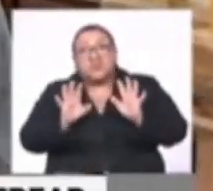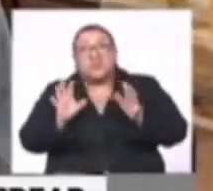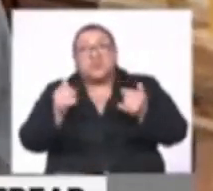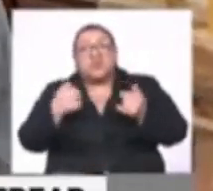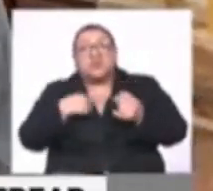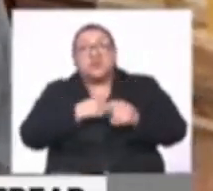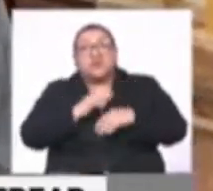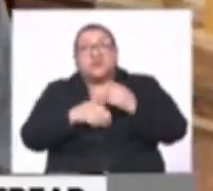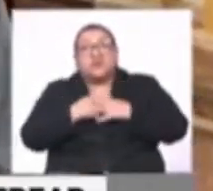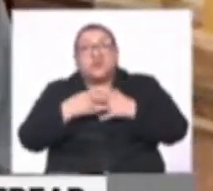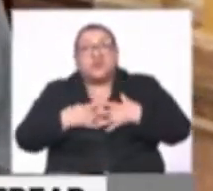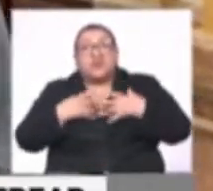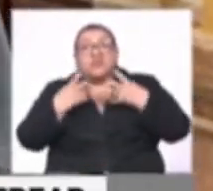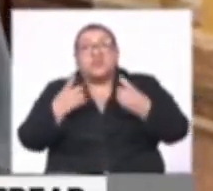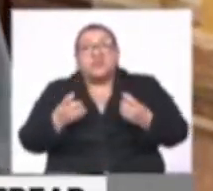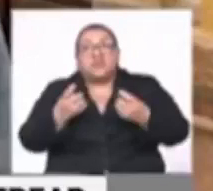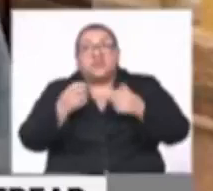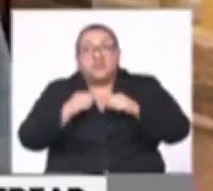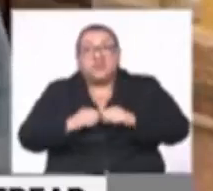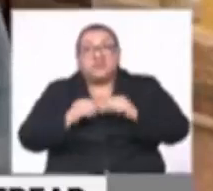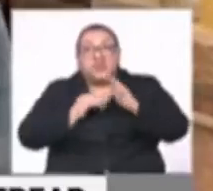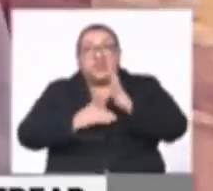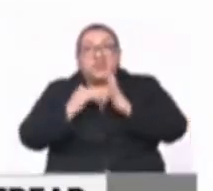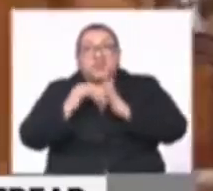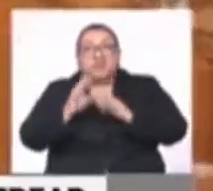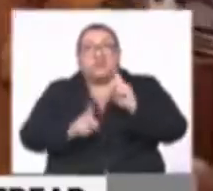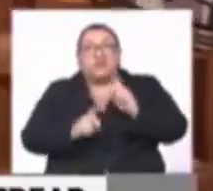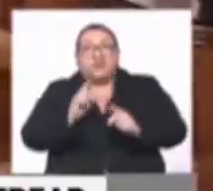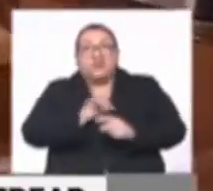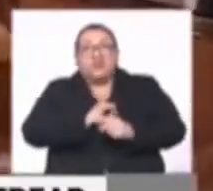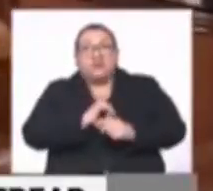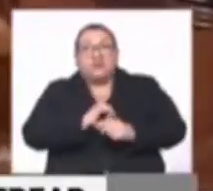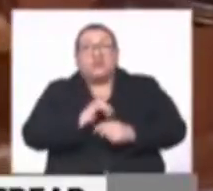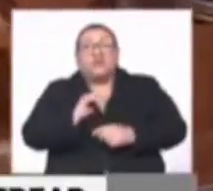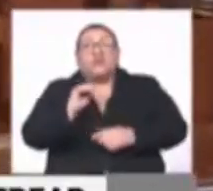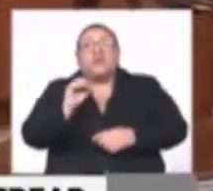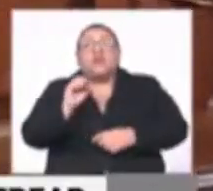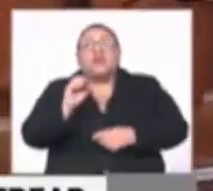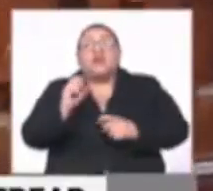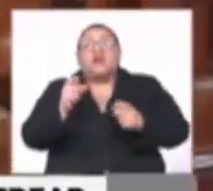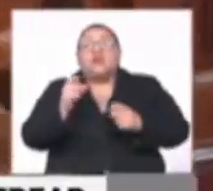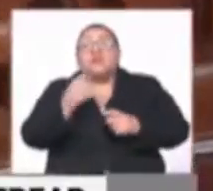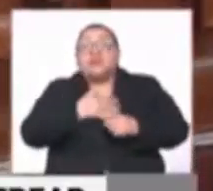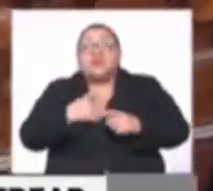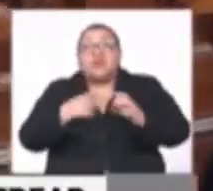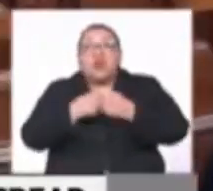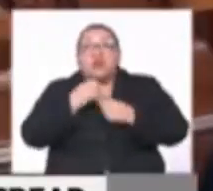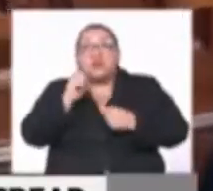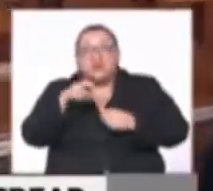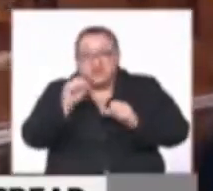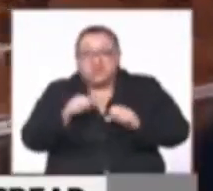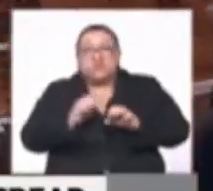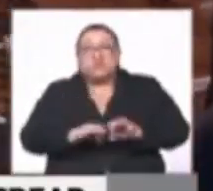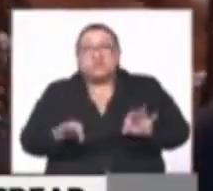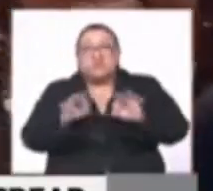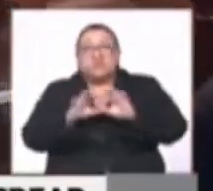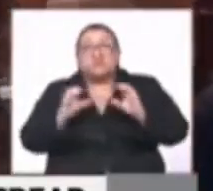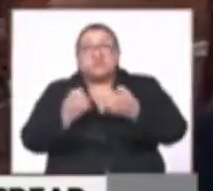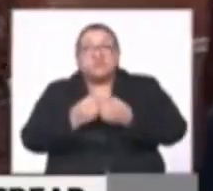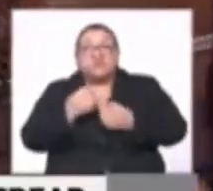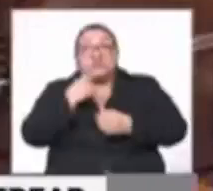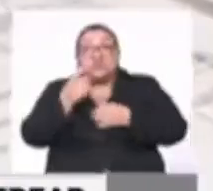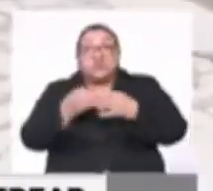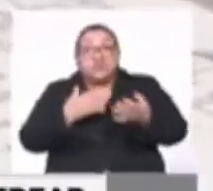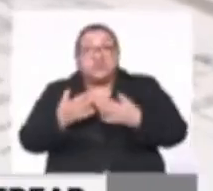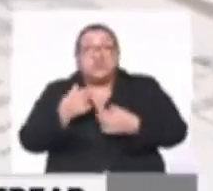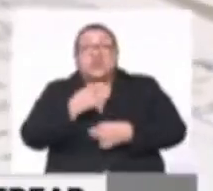nuestros mejores deseos de que siga creciendo esta institución. Paredes González resaltó el trabajo del actual Parlamento que está ayudando al